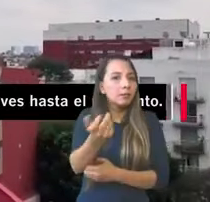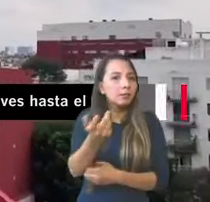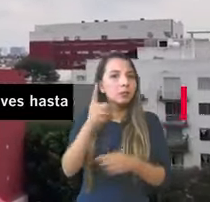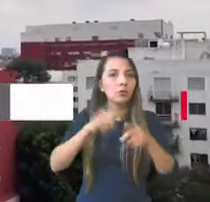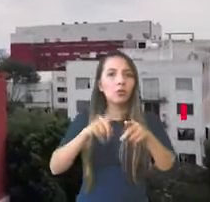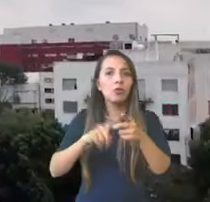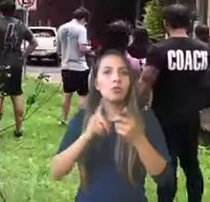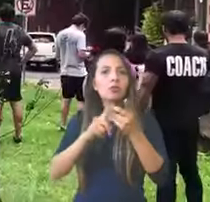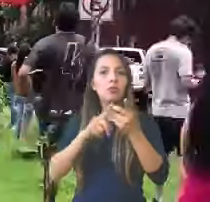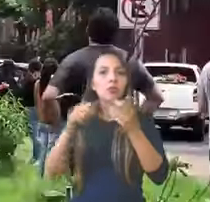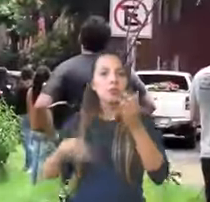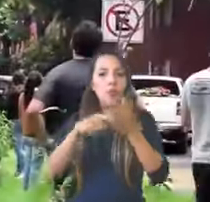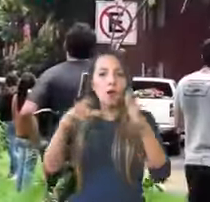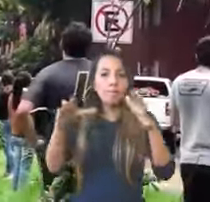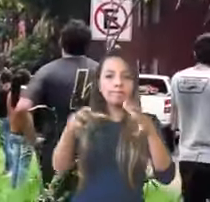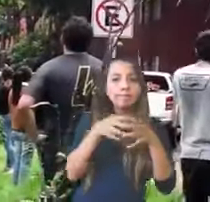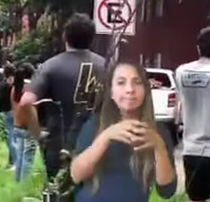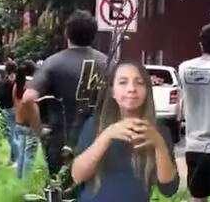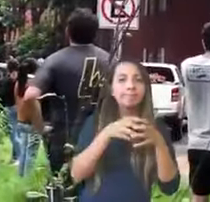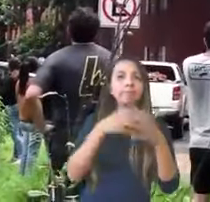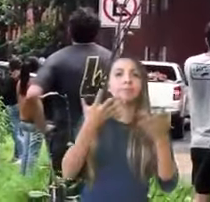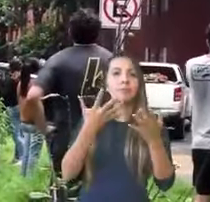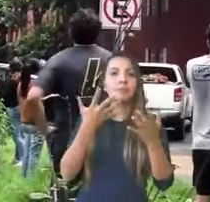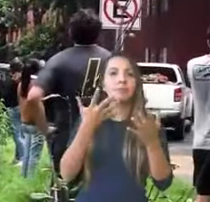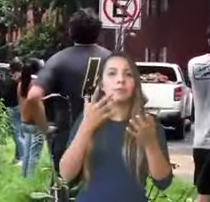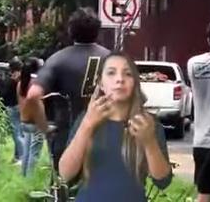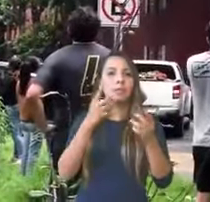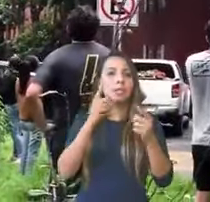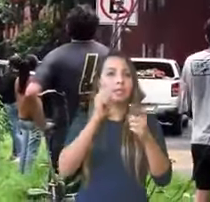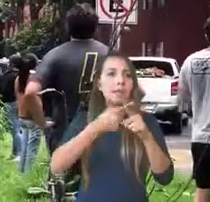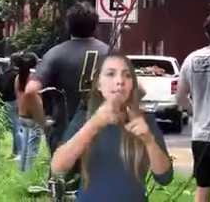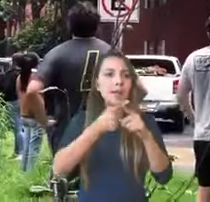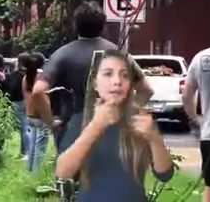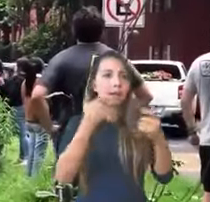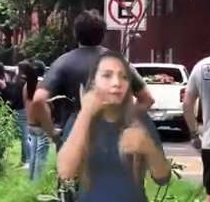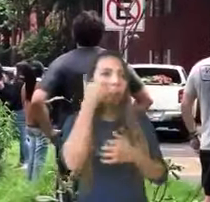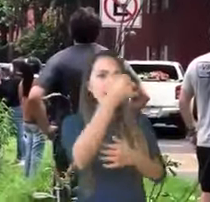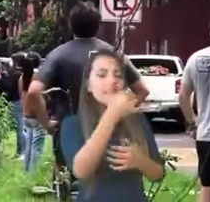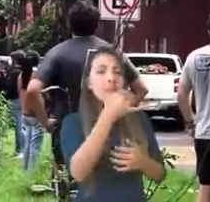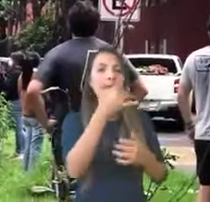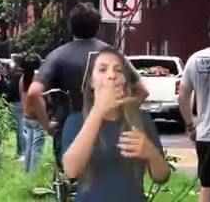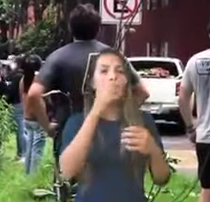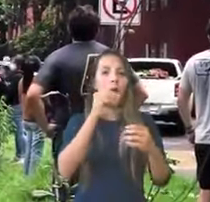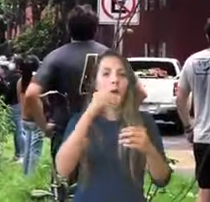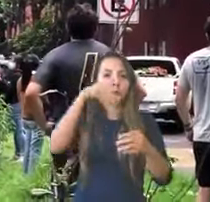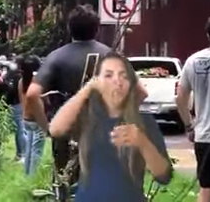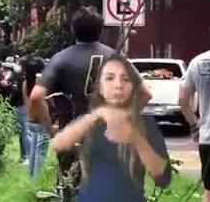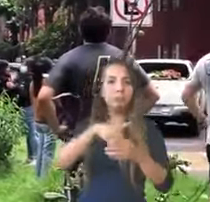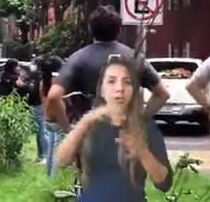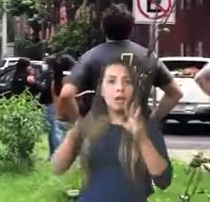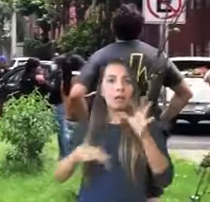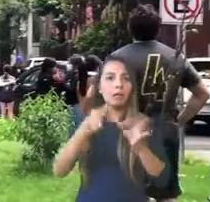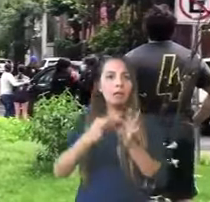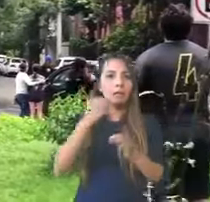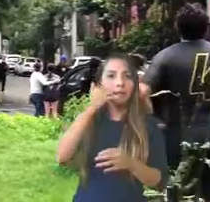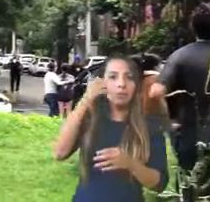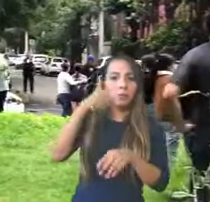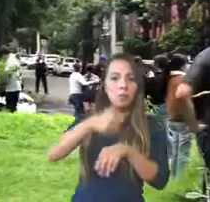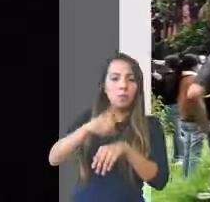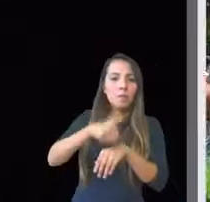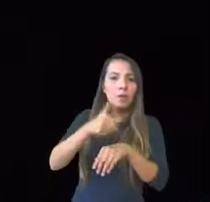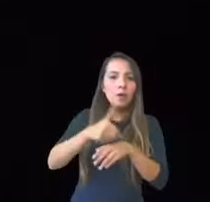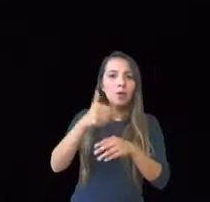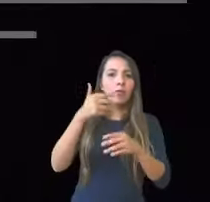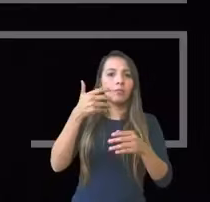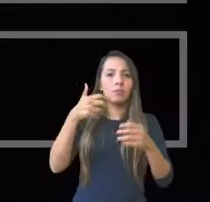¿Qué hay? Vamos a realizar en las llamadas telefónicas, el tener ya una bolsa precisamente para